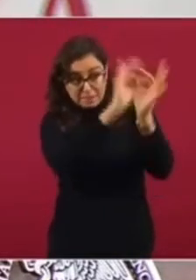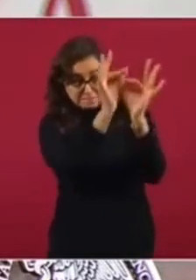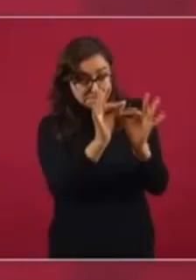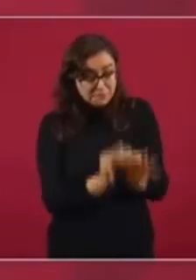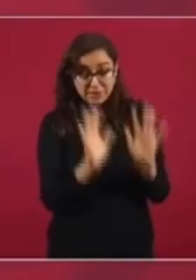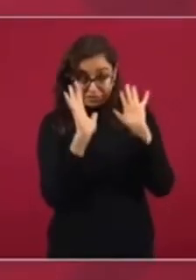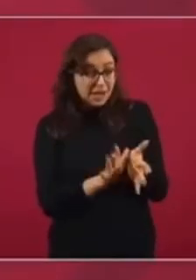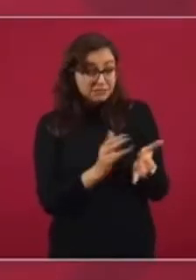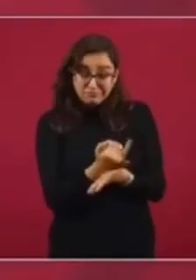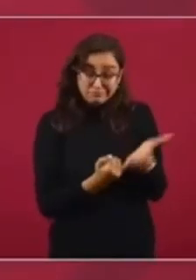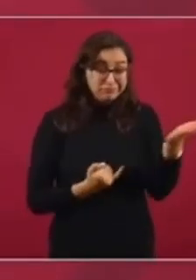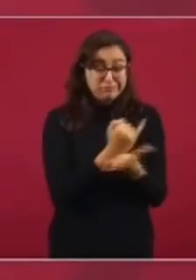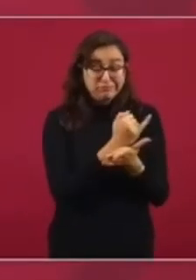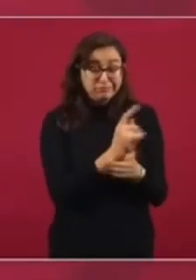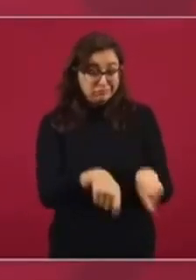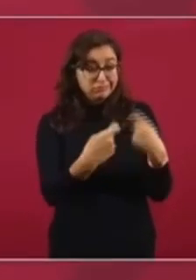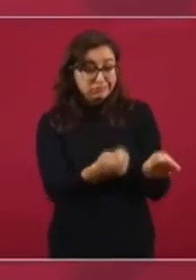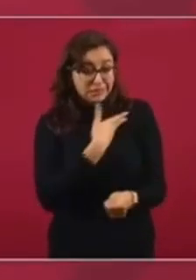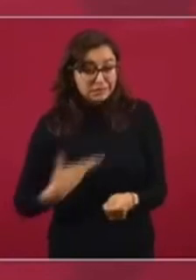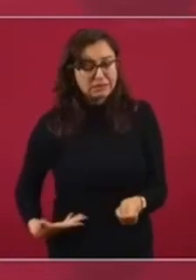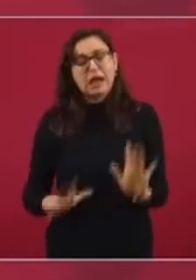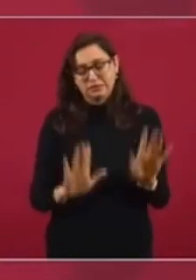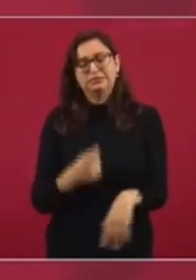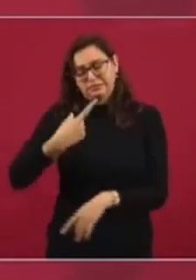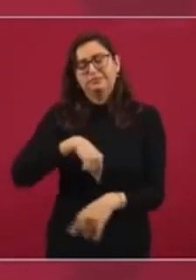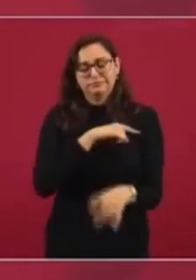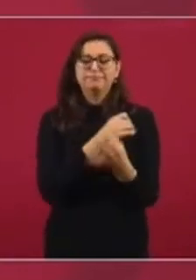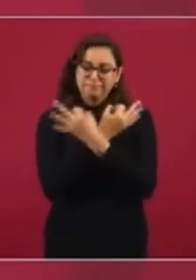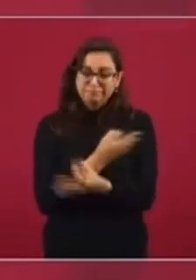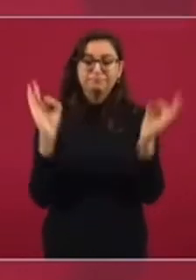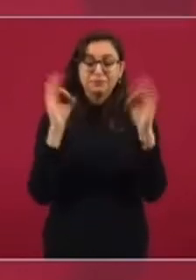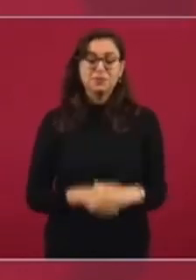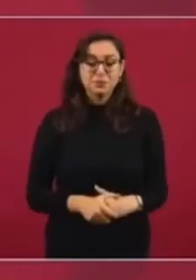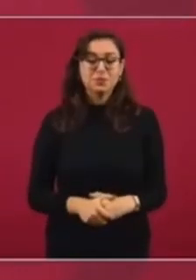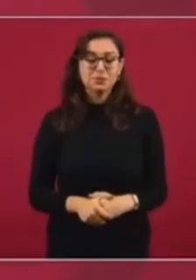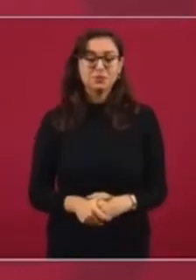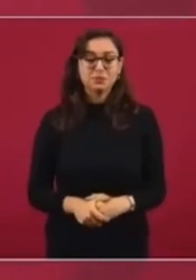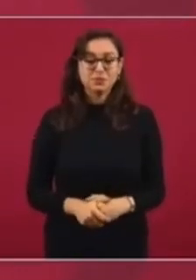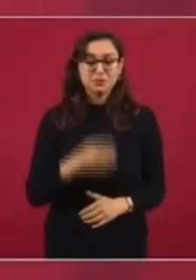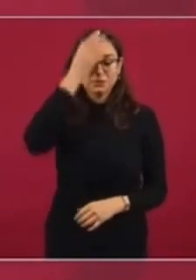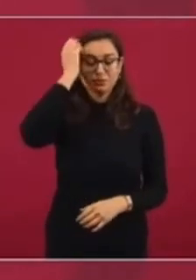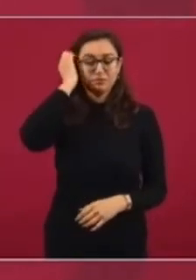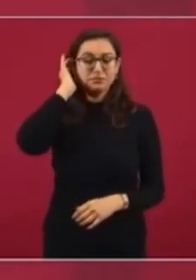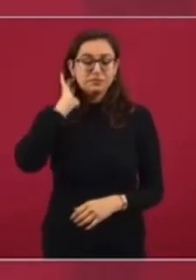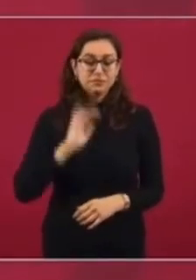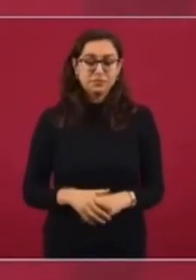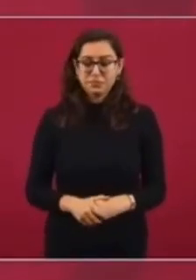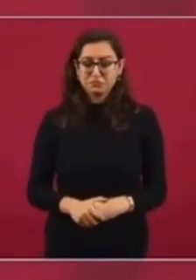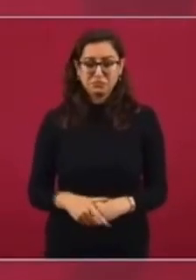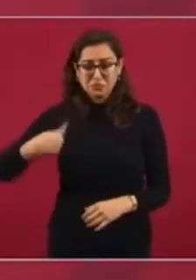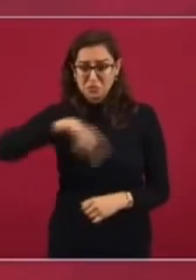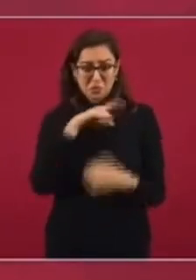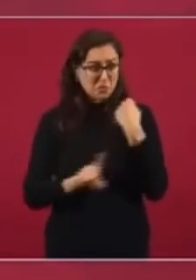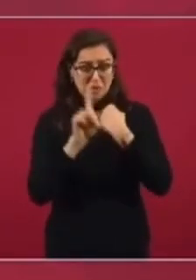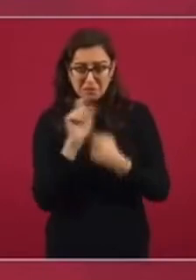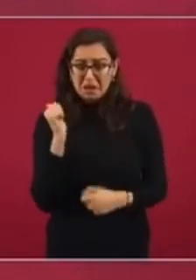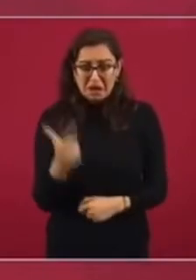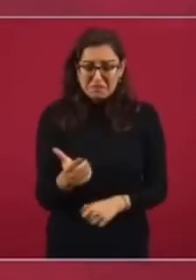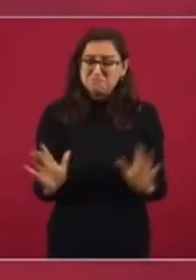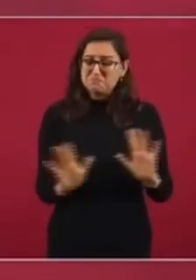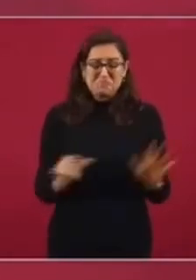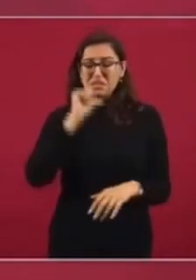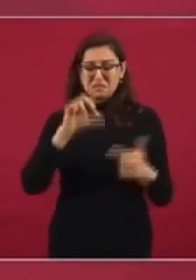se decida y de inmediato ya nosotros nos pronunciamos. No tenemos problemas con nadie, llevamos muy